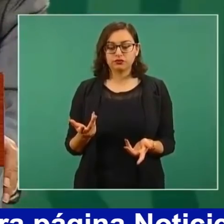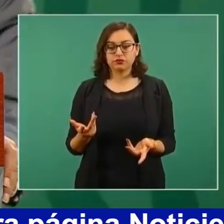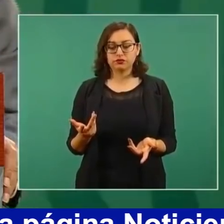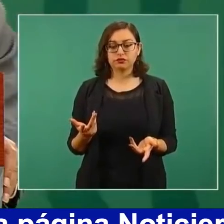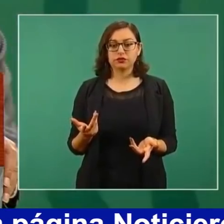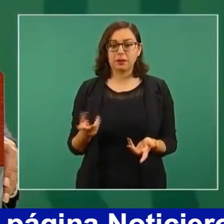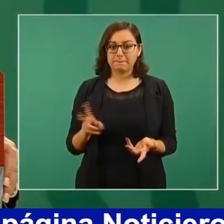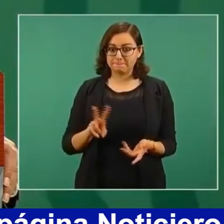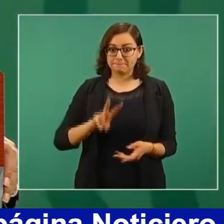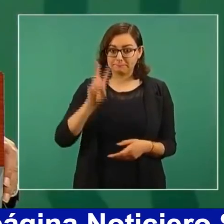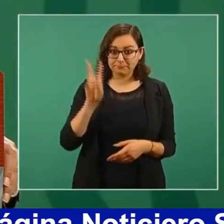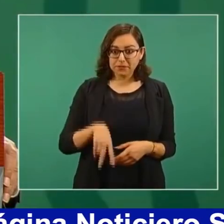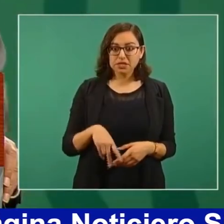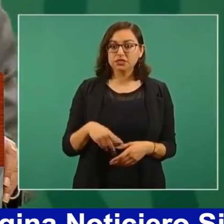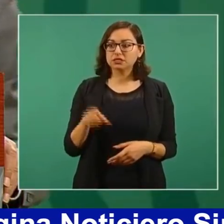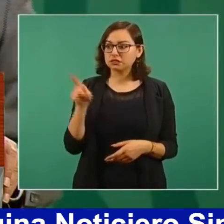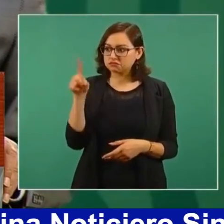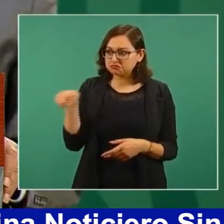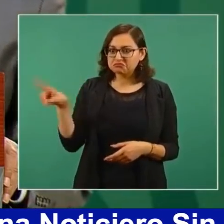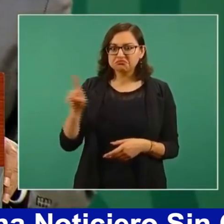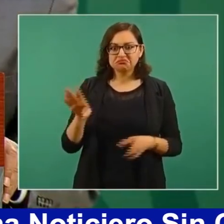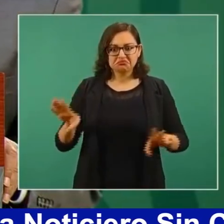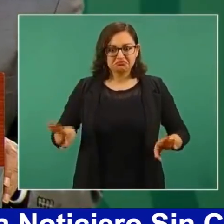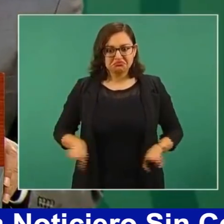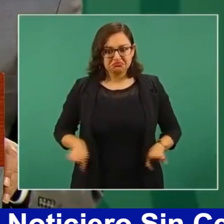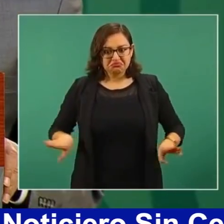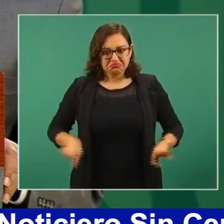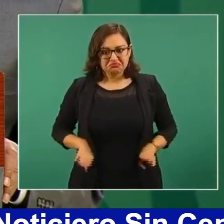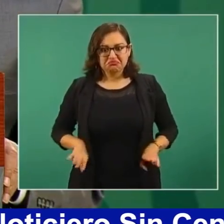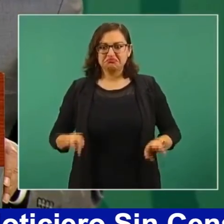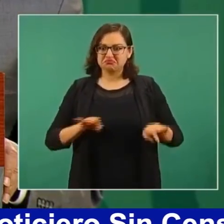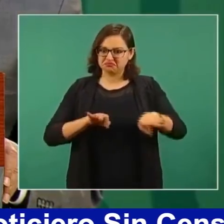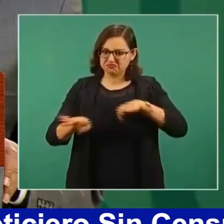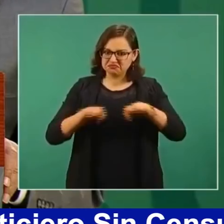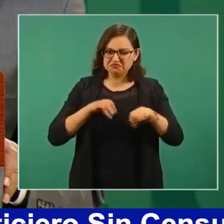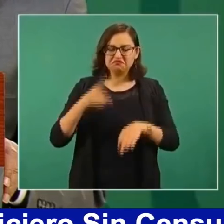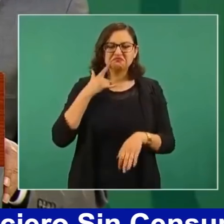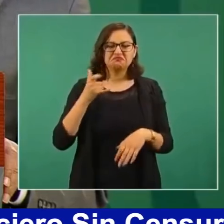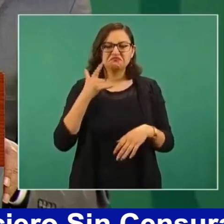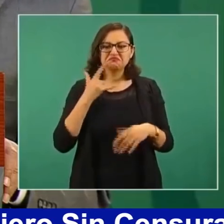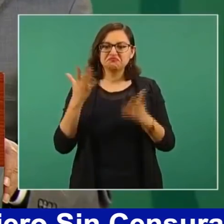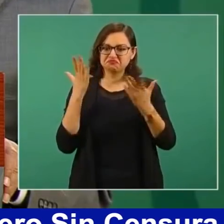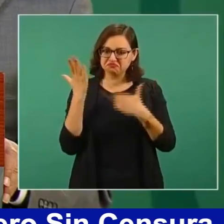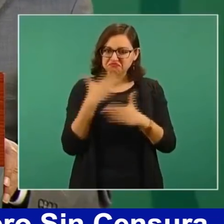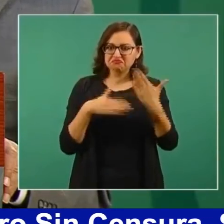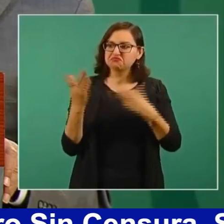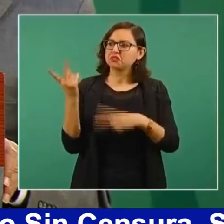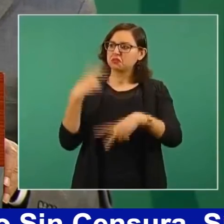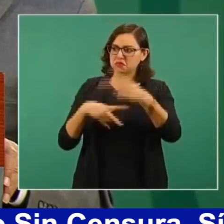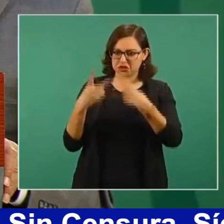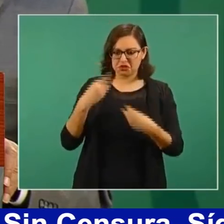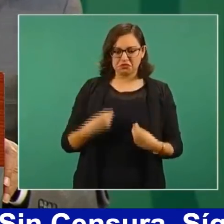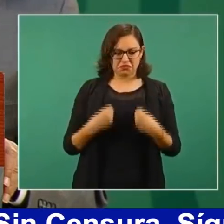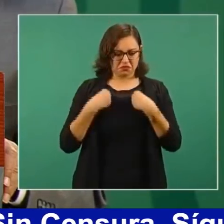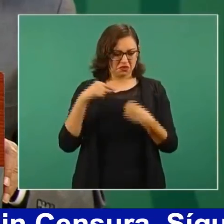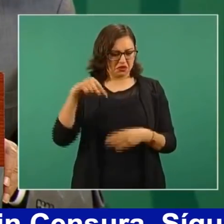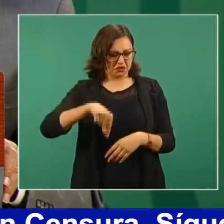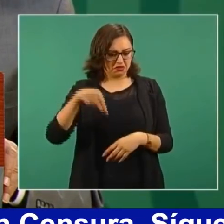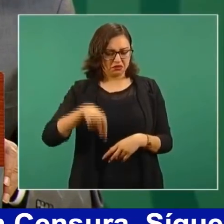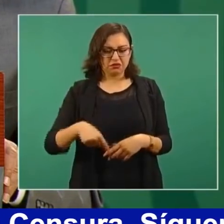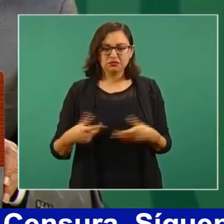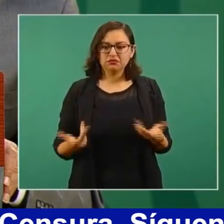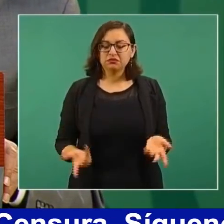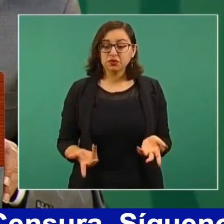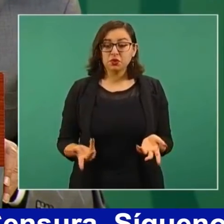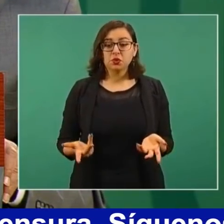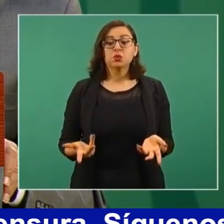distinguieron por su vocación al trabajo y salieron adelante, y aquí formaron familias. Y son